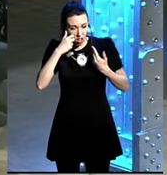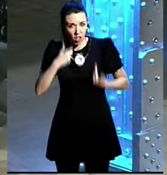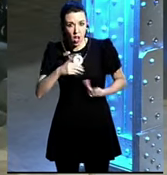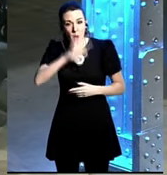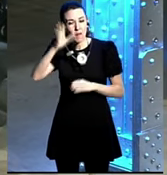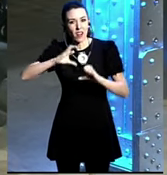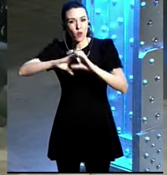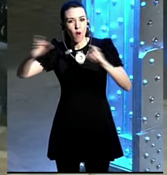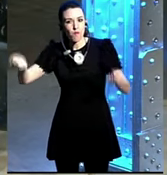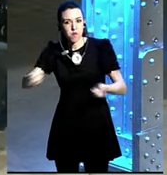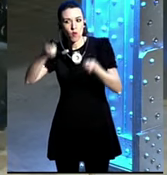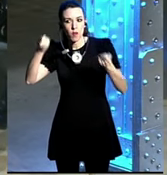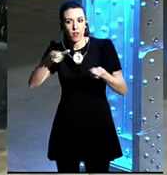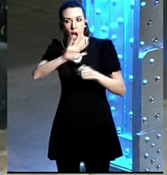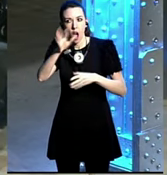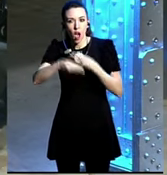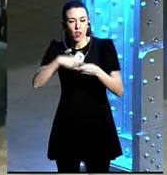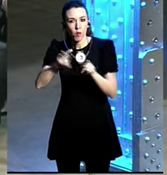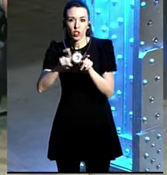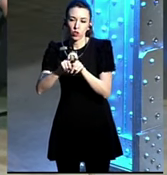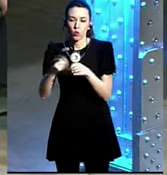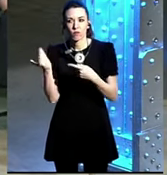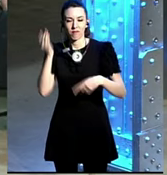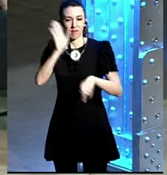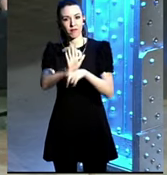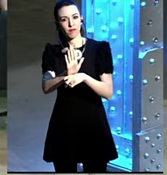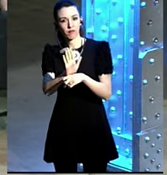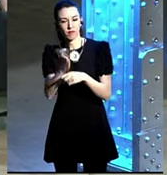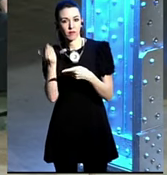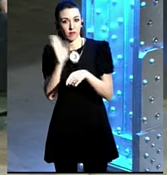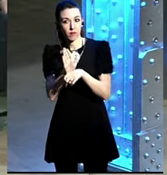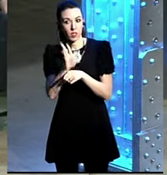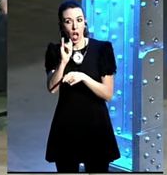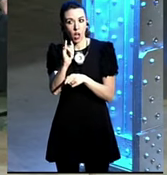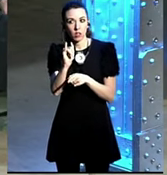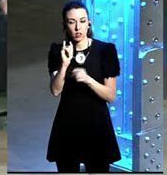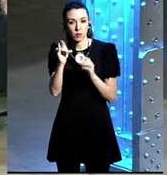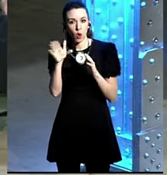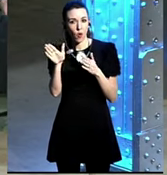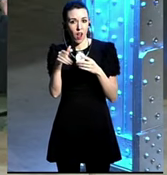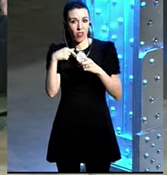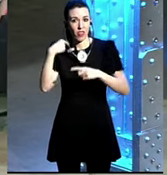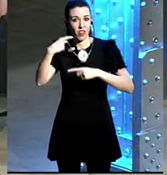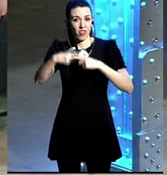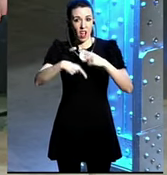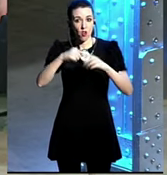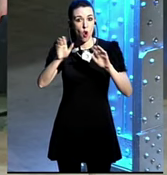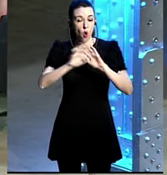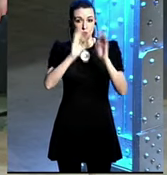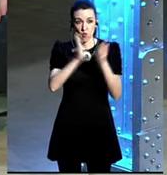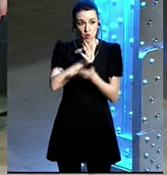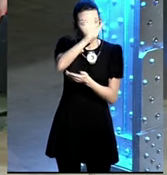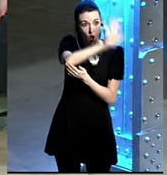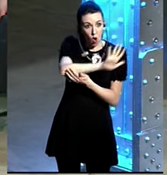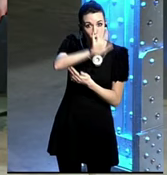en la publicidad, hacemos una especie de representación Y hay un diario en el mundo occidental